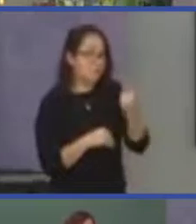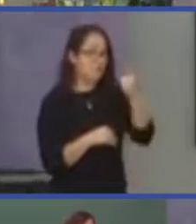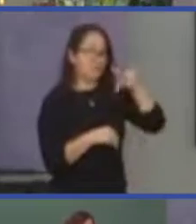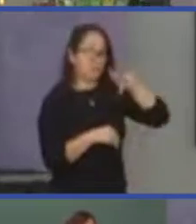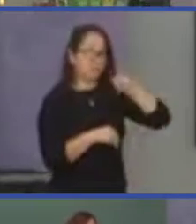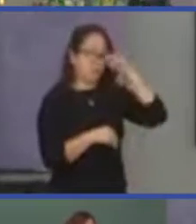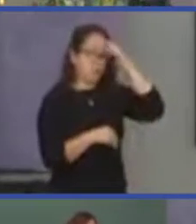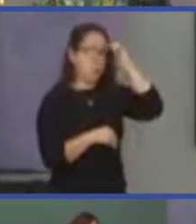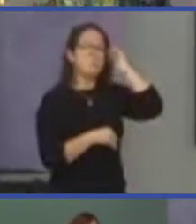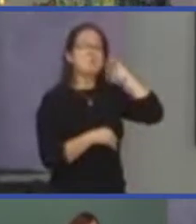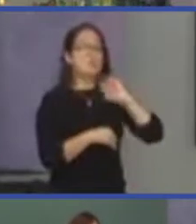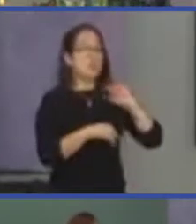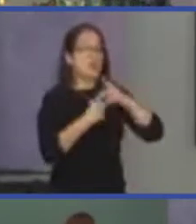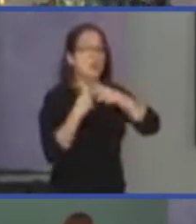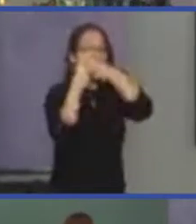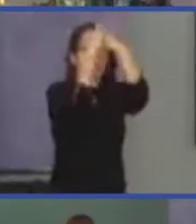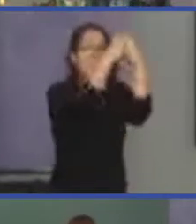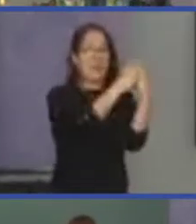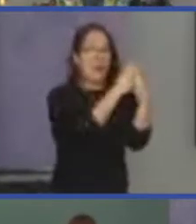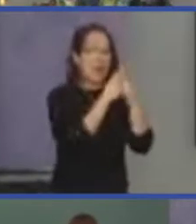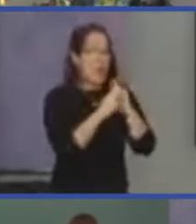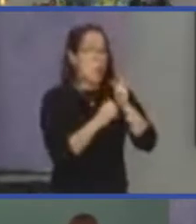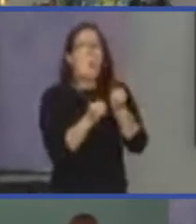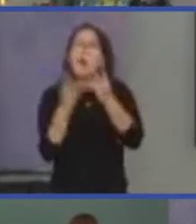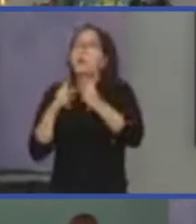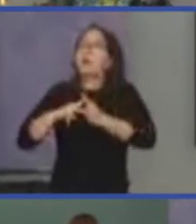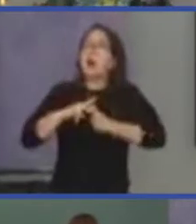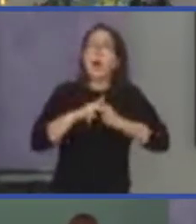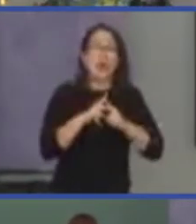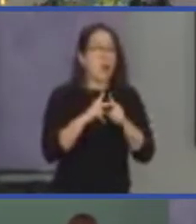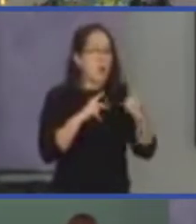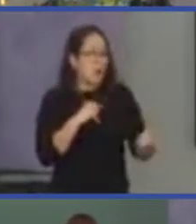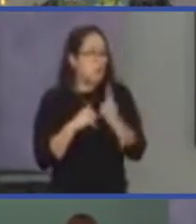no son infinitas. Vamos a ver el siguiente, por favor.